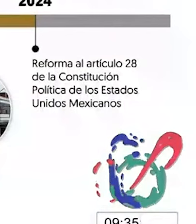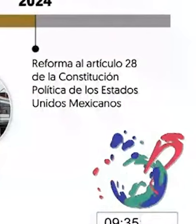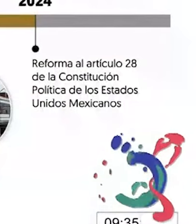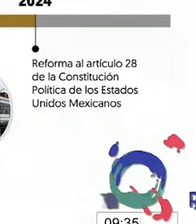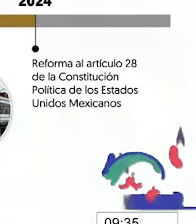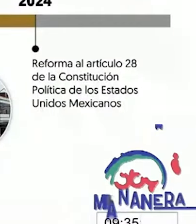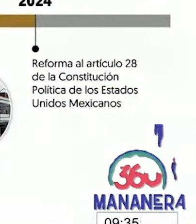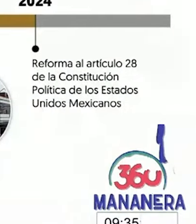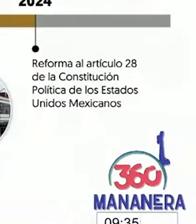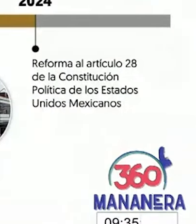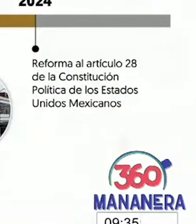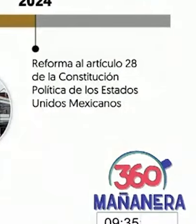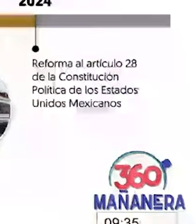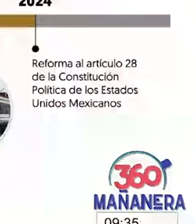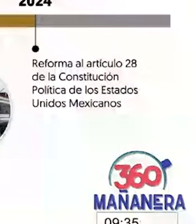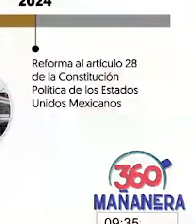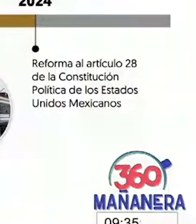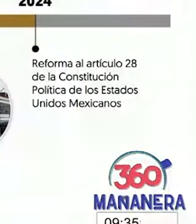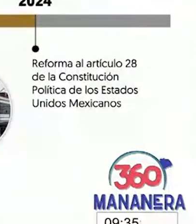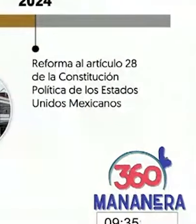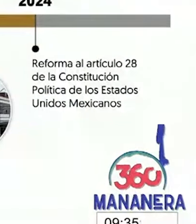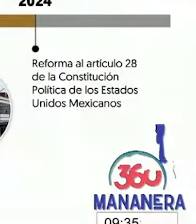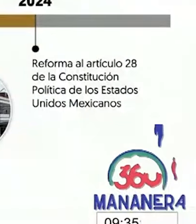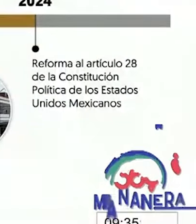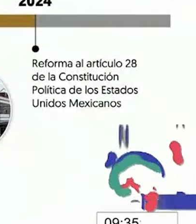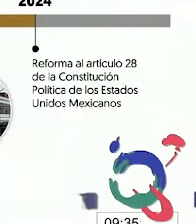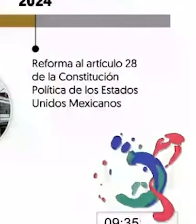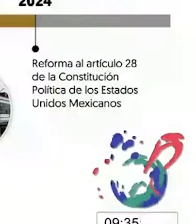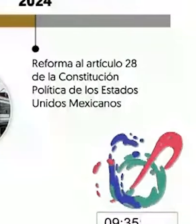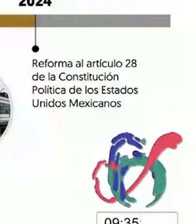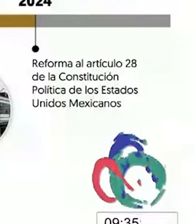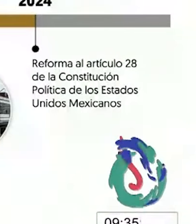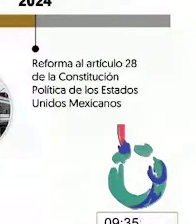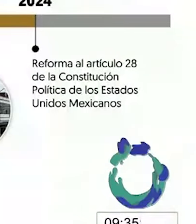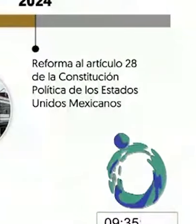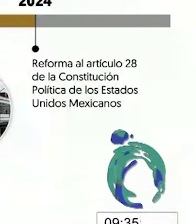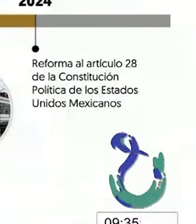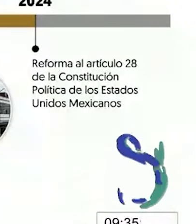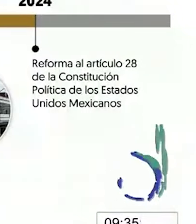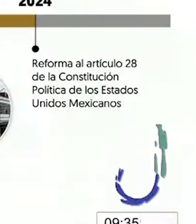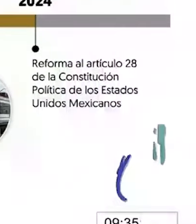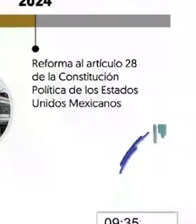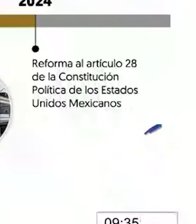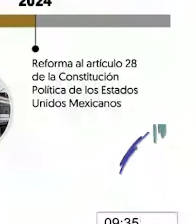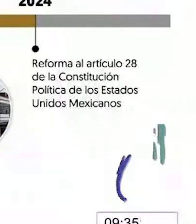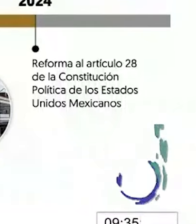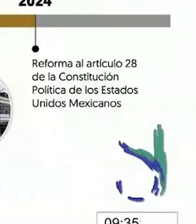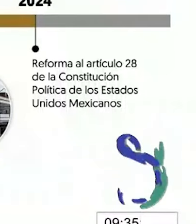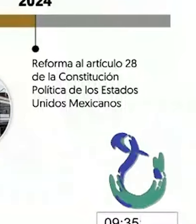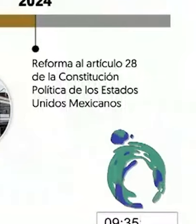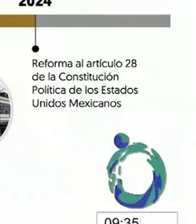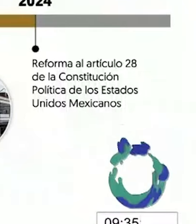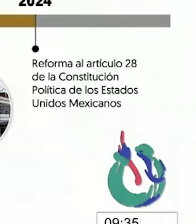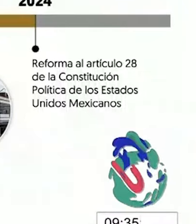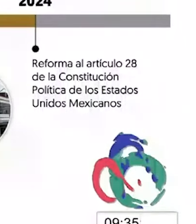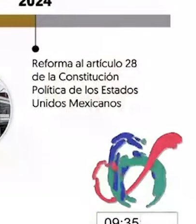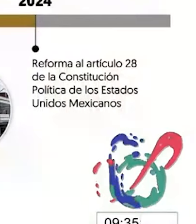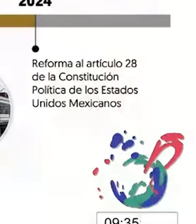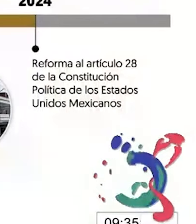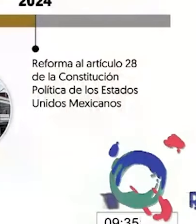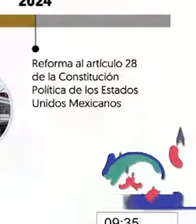publica en el diario oficial de la federación la declaratoria en donde el transporte ferroviario de